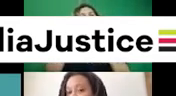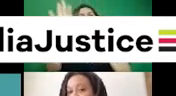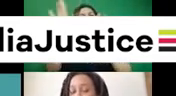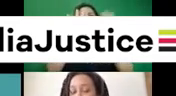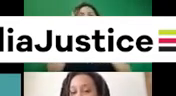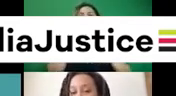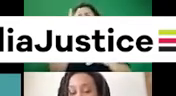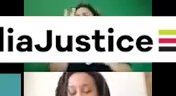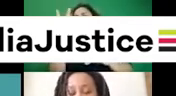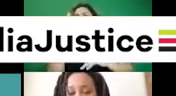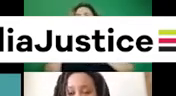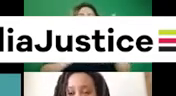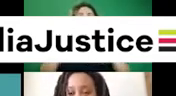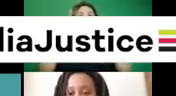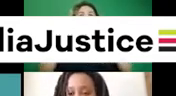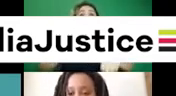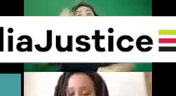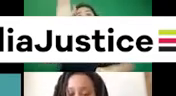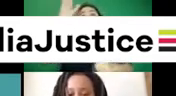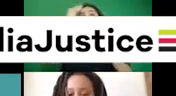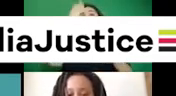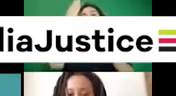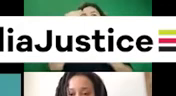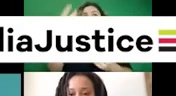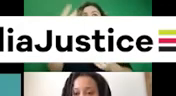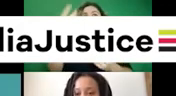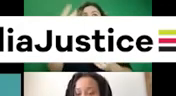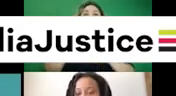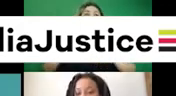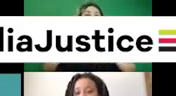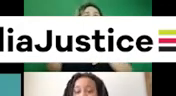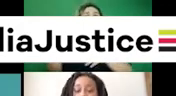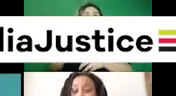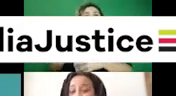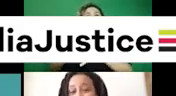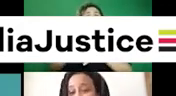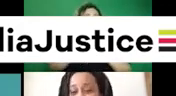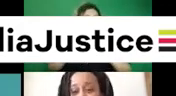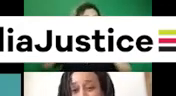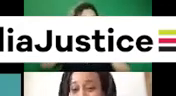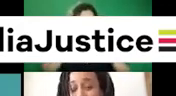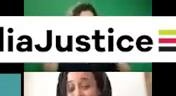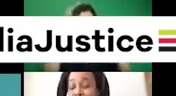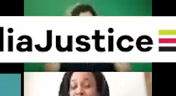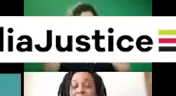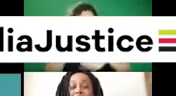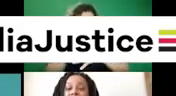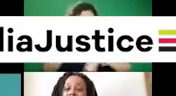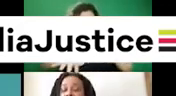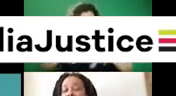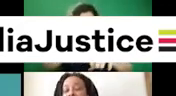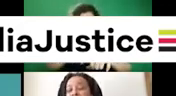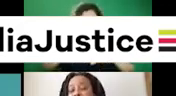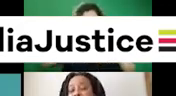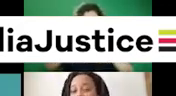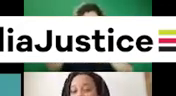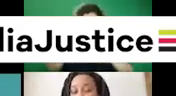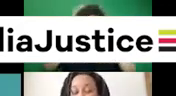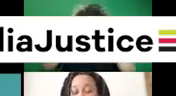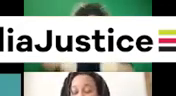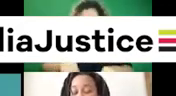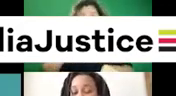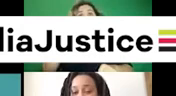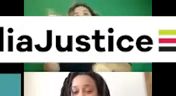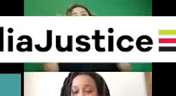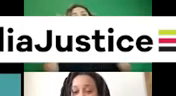comunidades y tomaremos a tres o algo así como tres personas para reportar también pueden